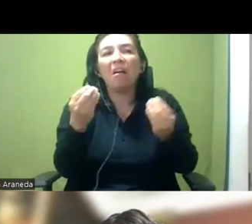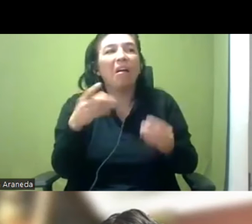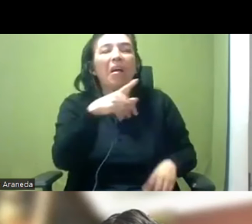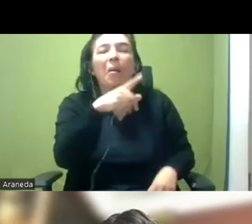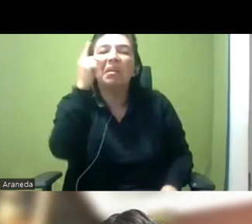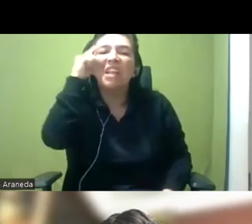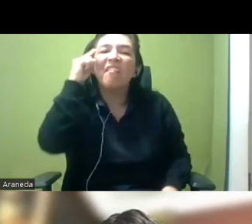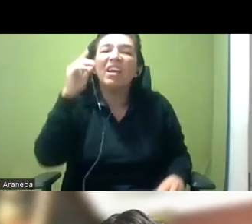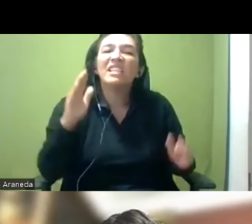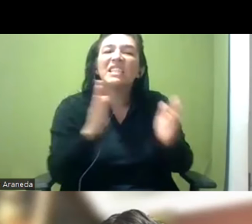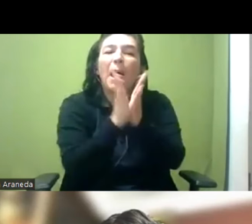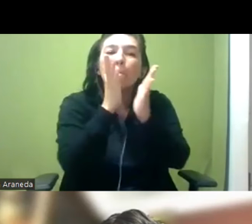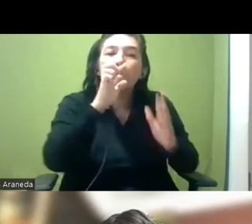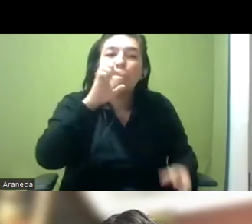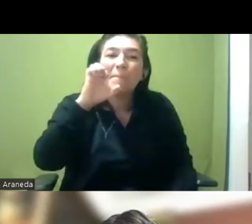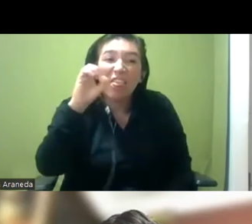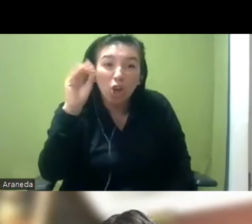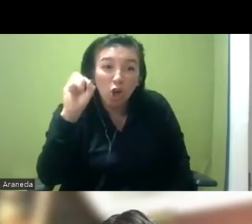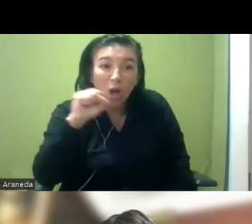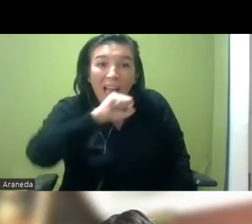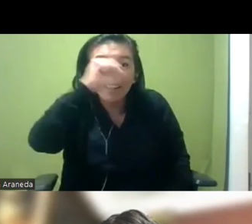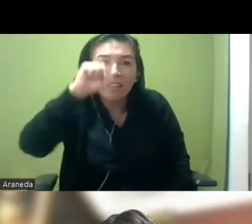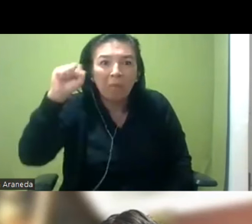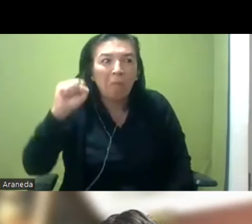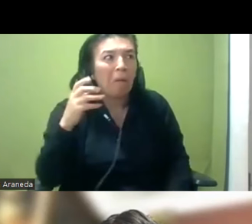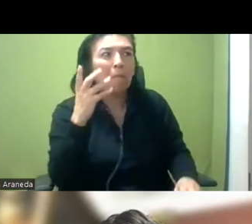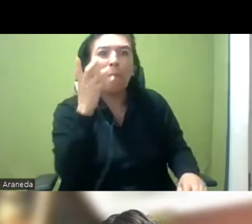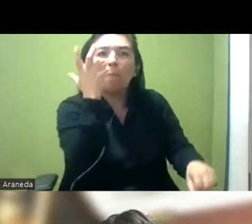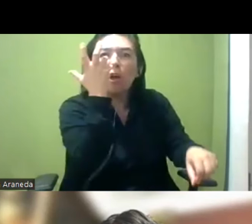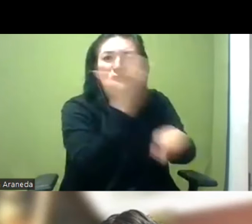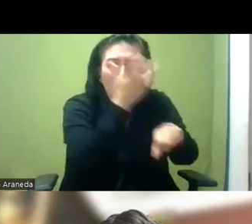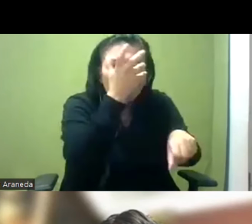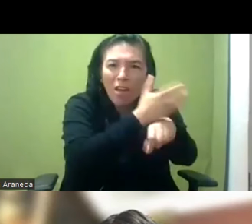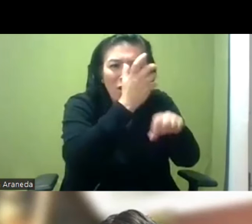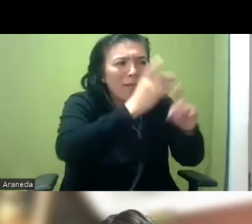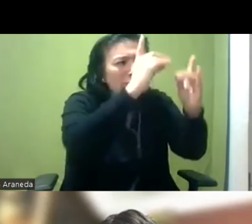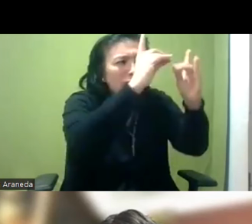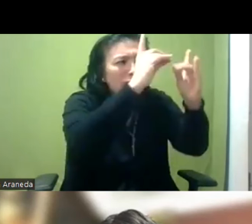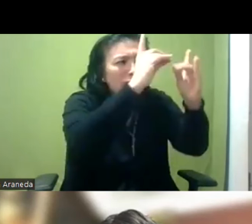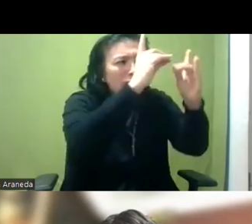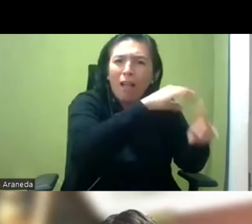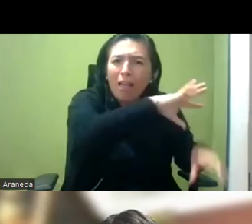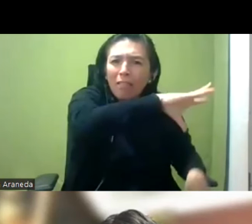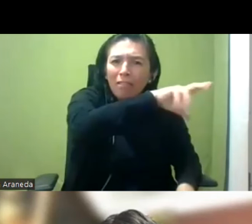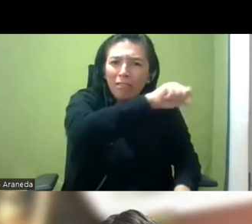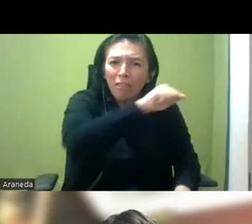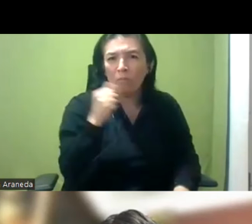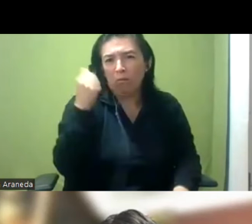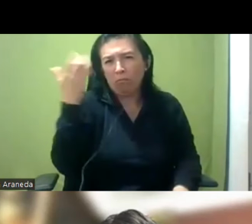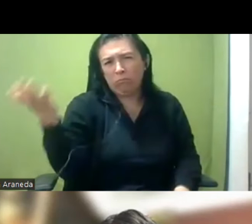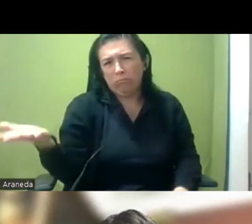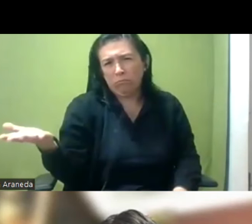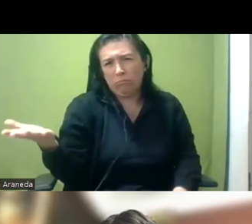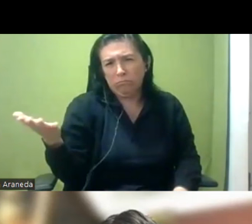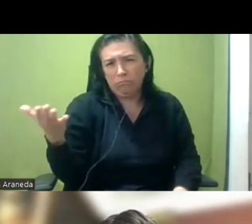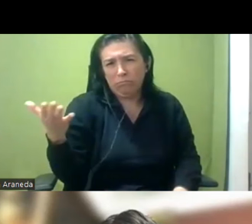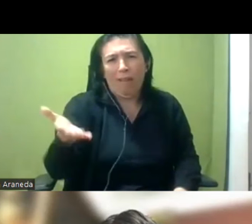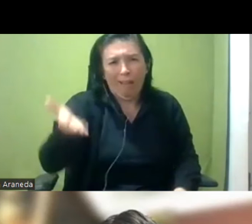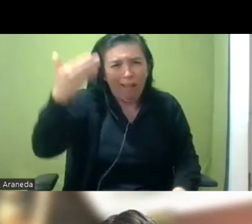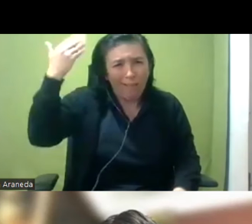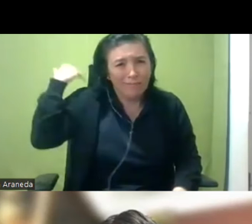a saquear Mm. tumbas antiguas. Mm. Pero eso ya